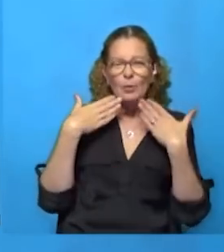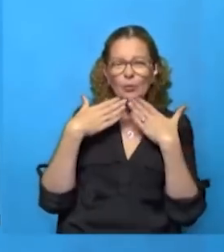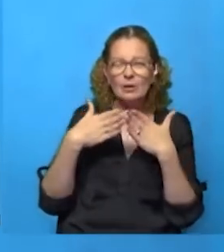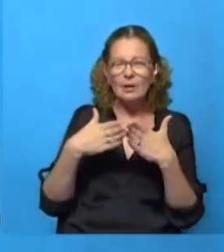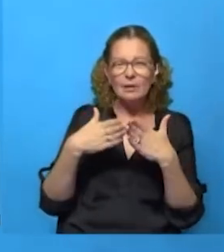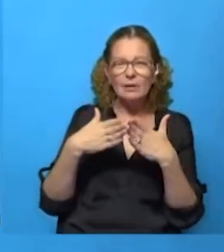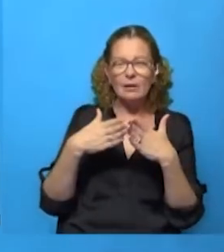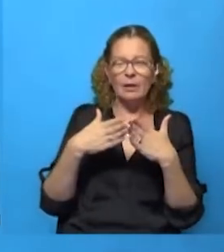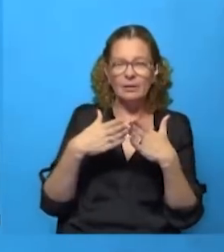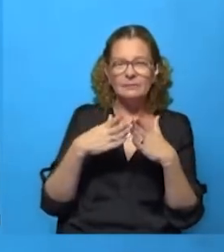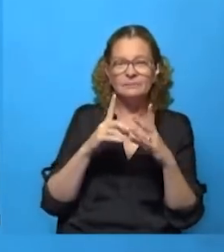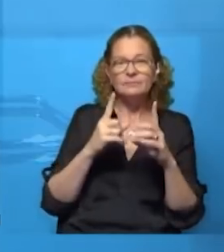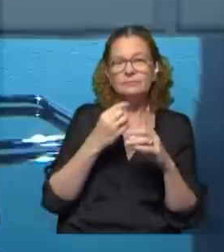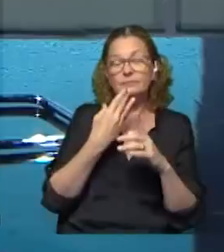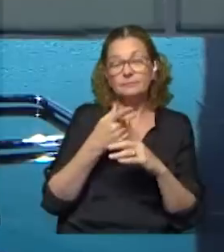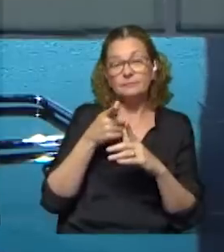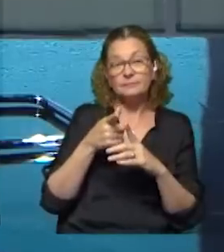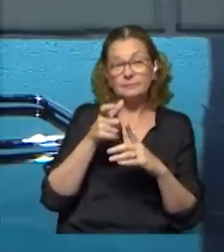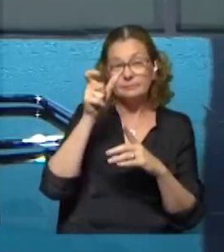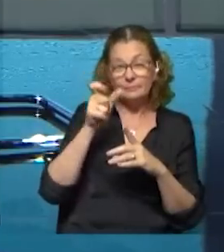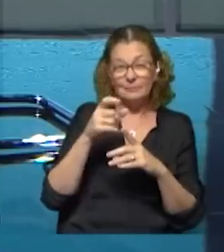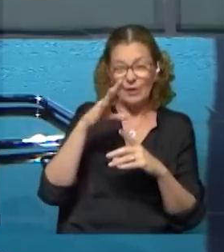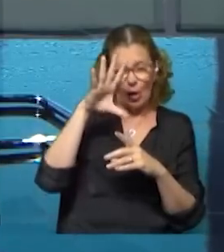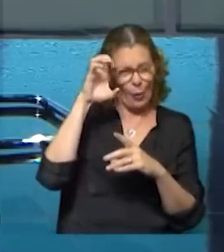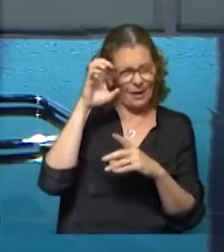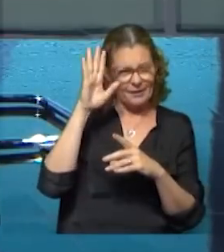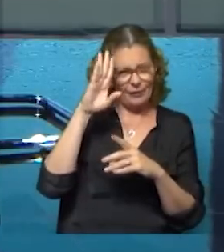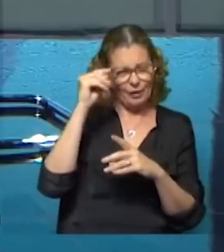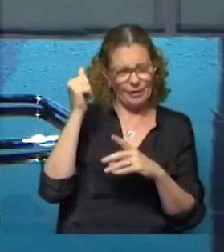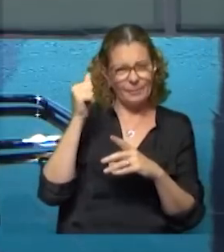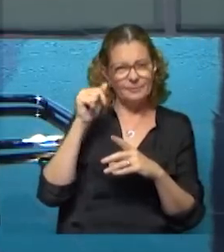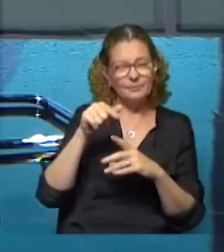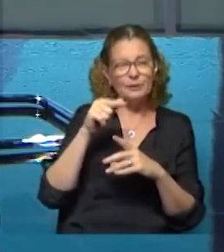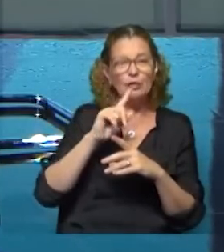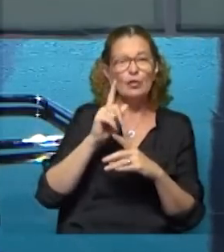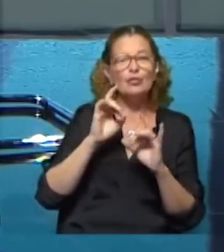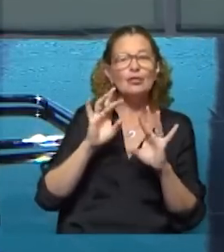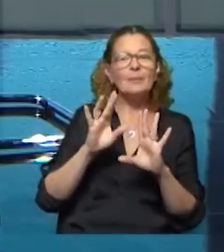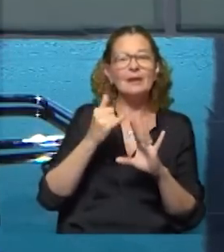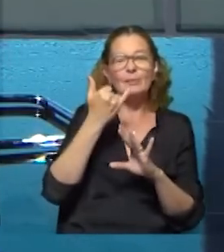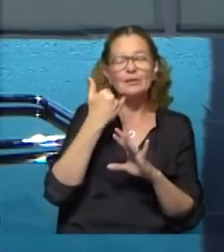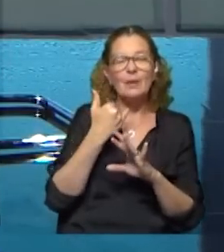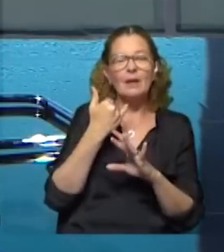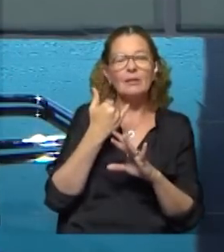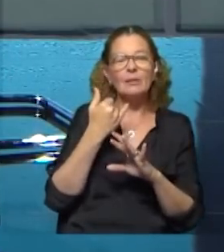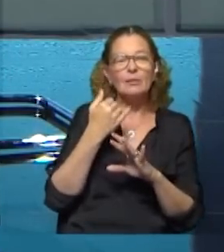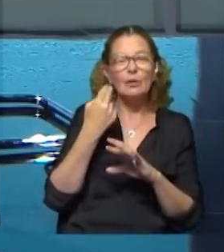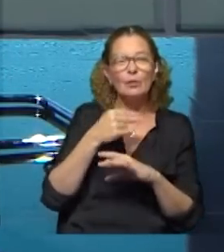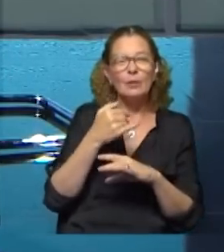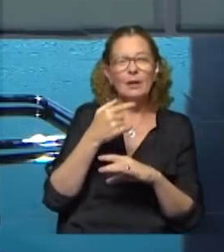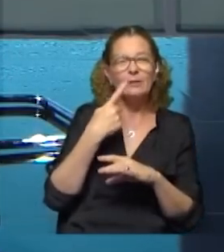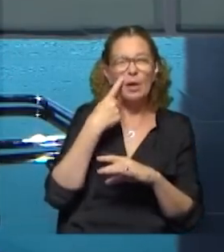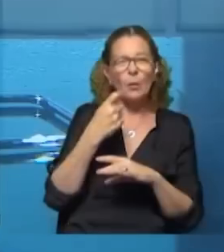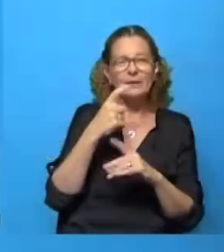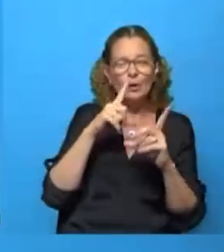Ah bueno Sí y ahí hay gente que no Recuerda que le llamaron no solamente no que nunca lo hayan llamado sino o que nunca detectó